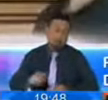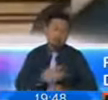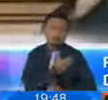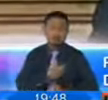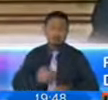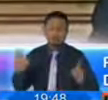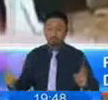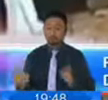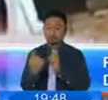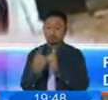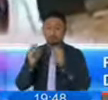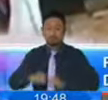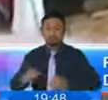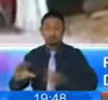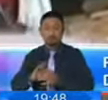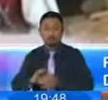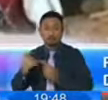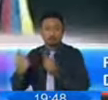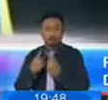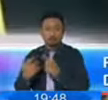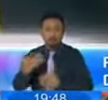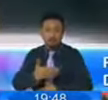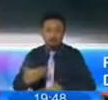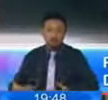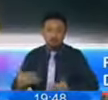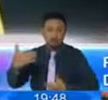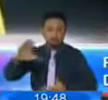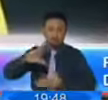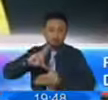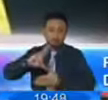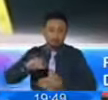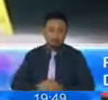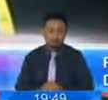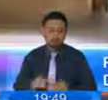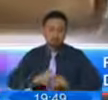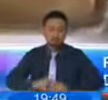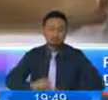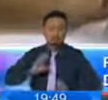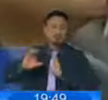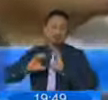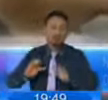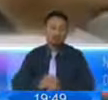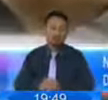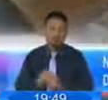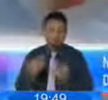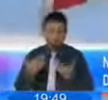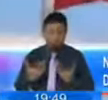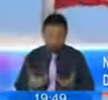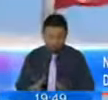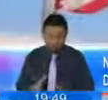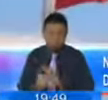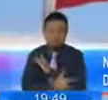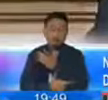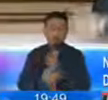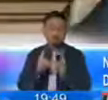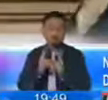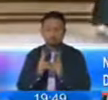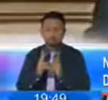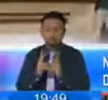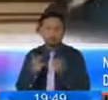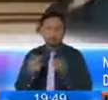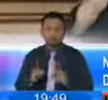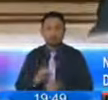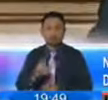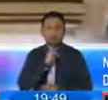se pretendía reanudar el diálogo político en Latinoamérica. Pero estas conversaciones no solo se buscan con países vecinos, sino también